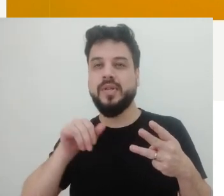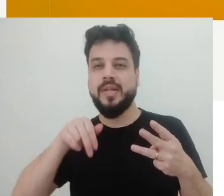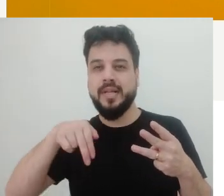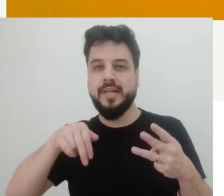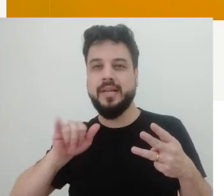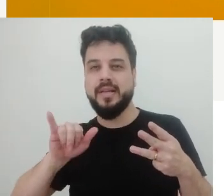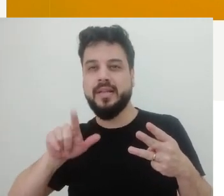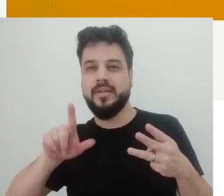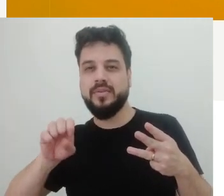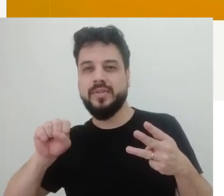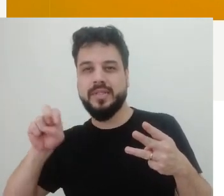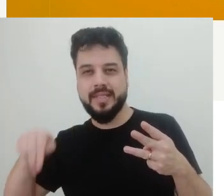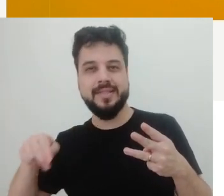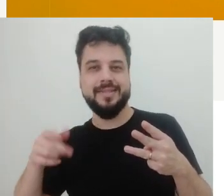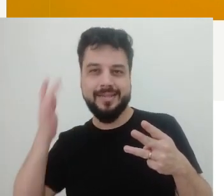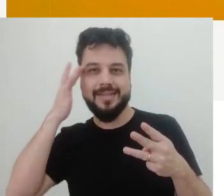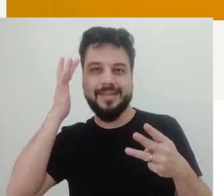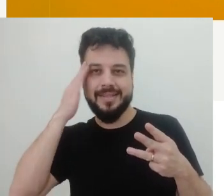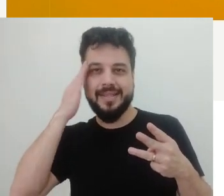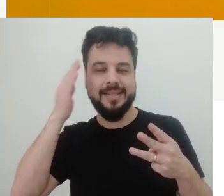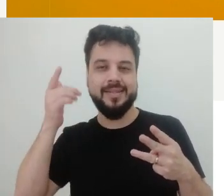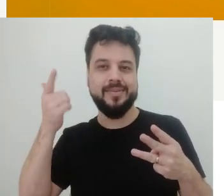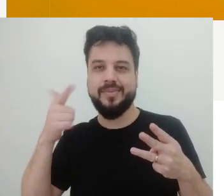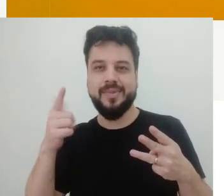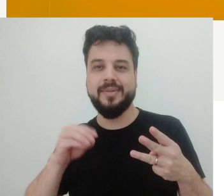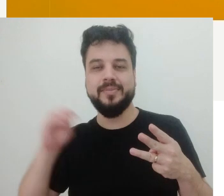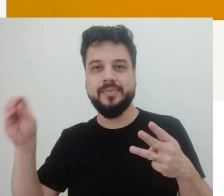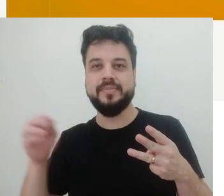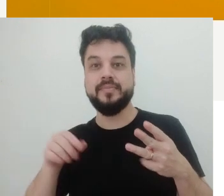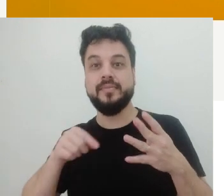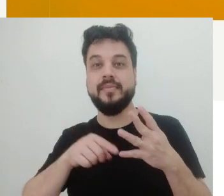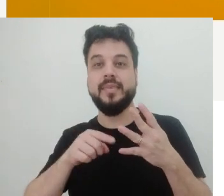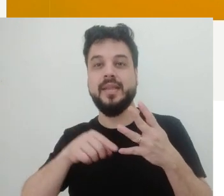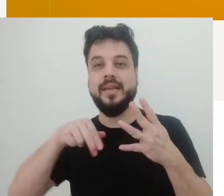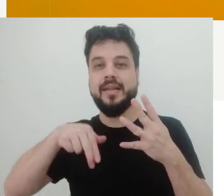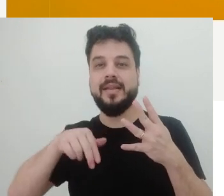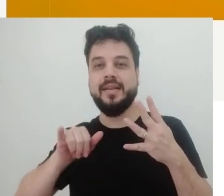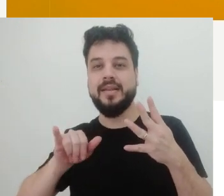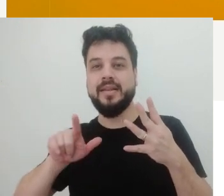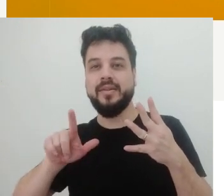sobretudo de voltar para o Congresso de Americanista e estar ali com vocês.